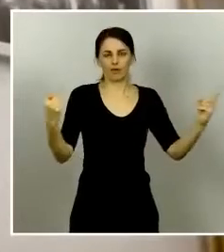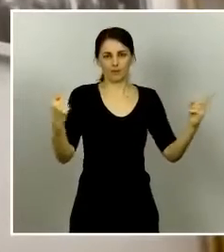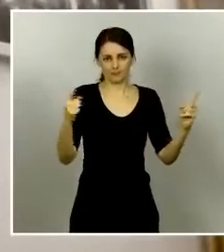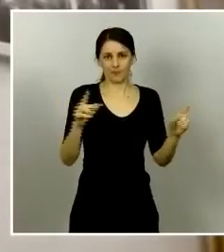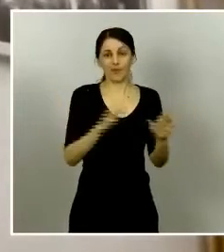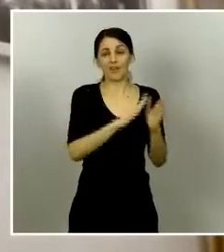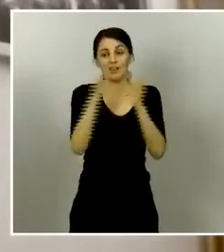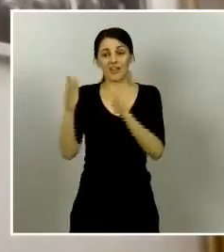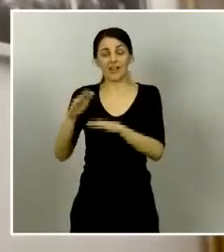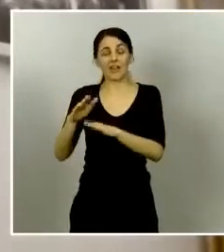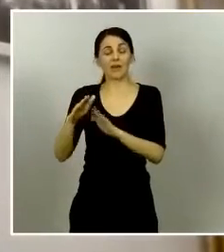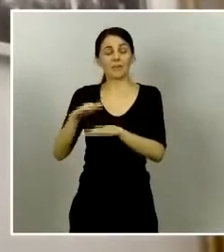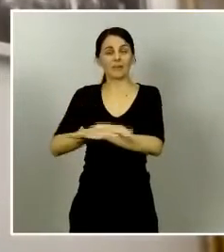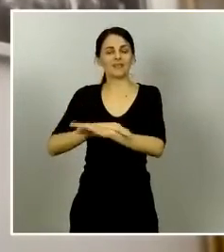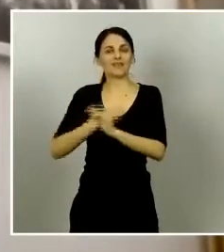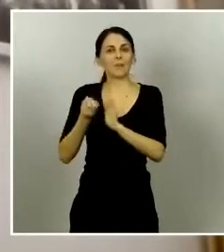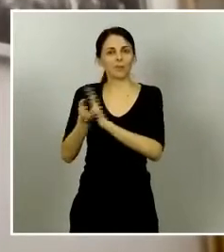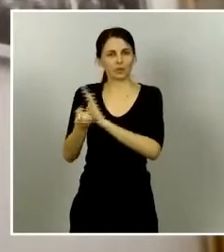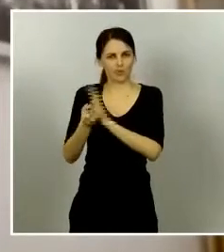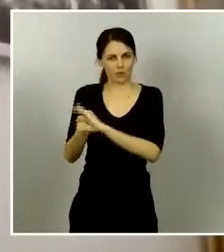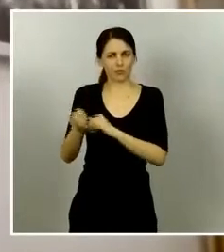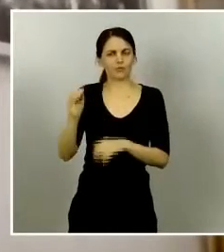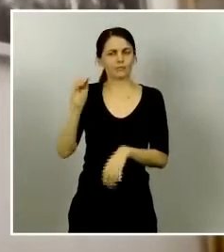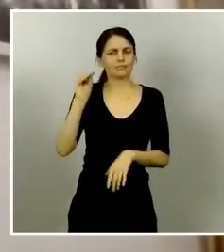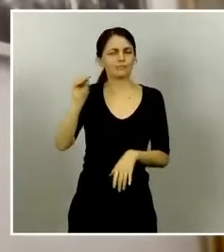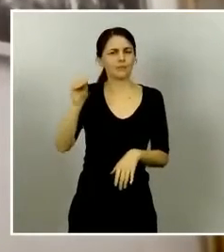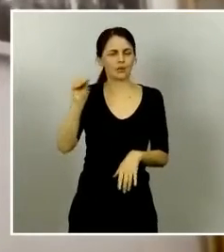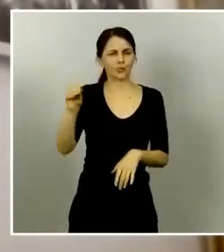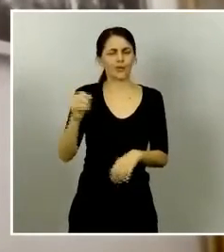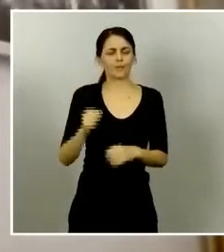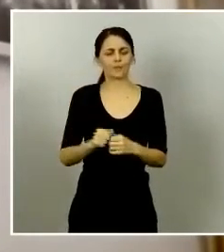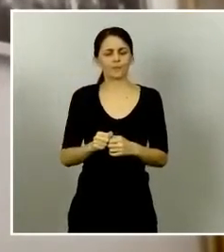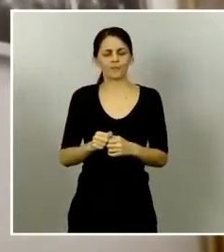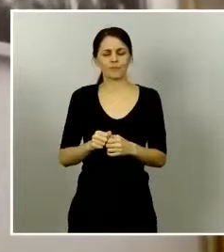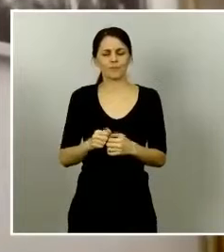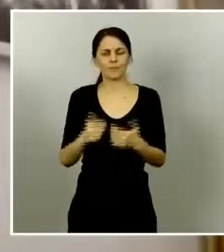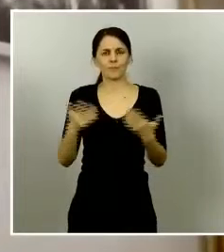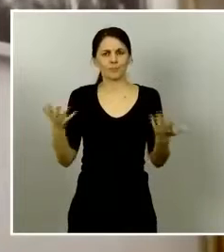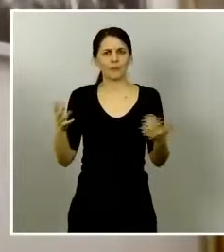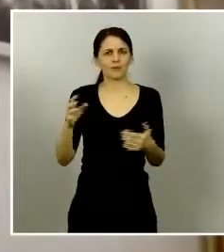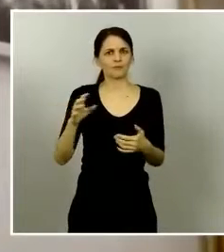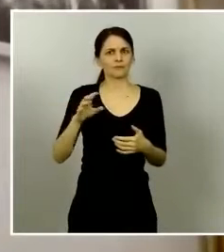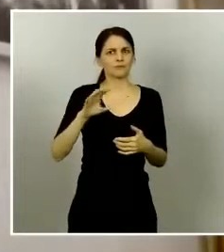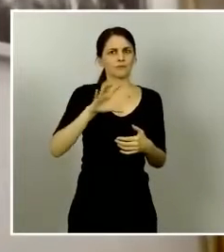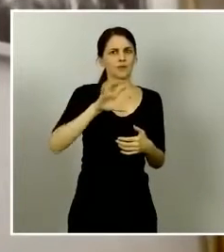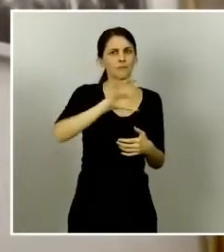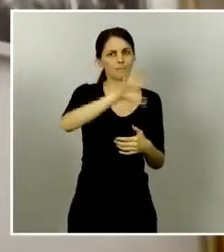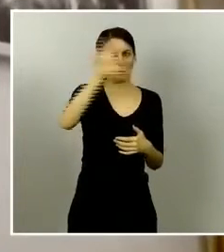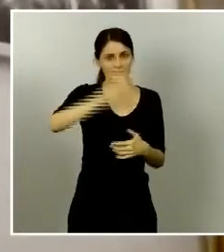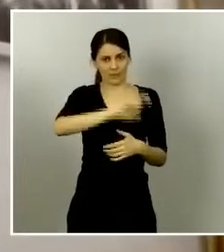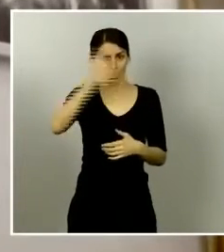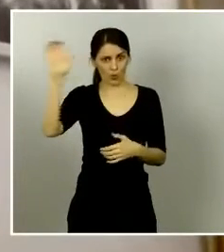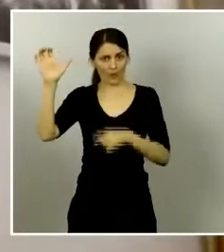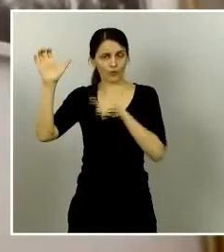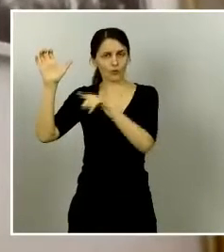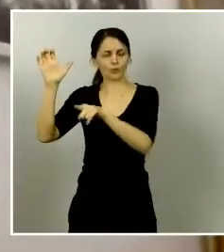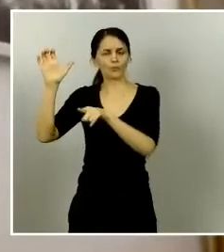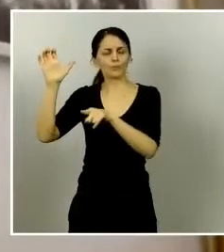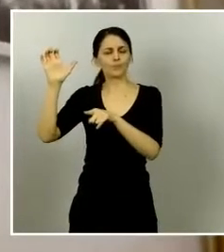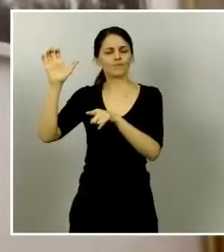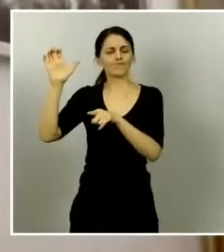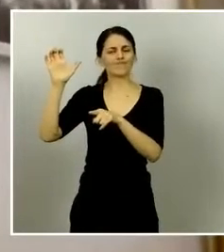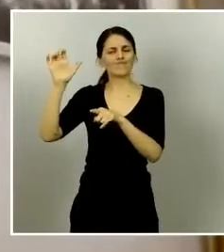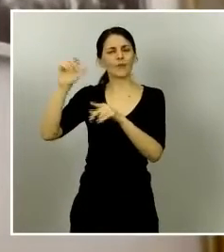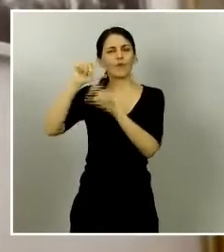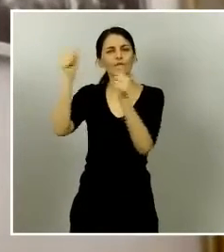se podrán ejercitar ya haciendo tácticas de grupo? Y a la ministra portavoz, estamos siguiendo España los